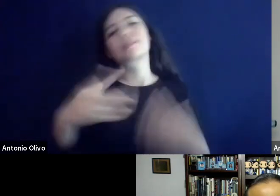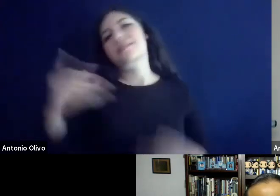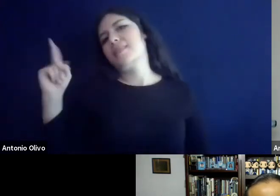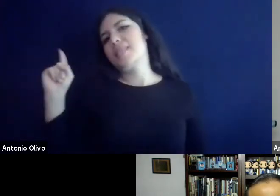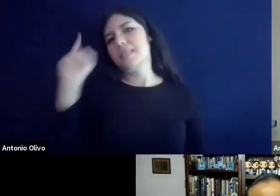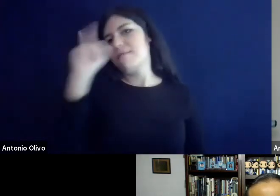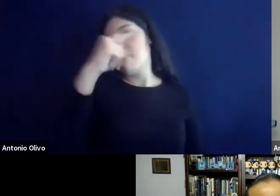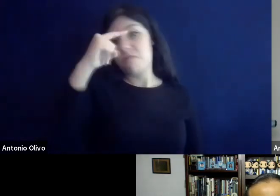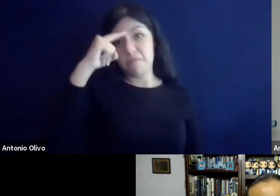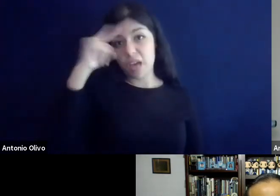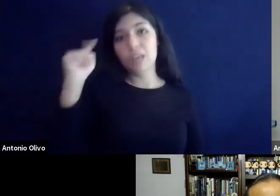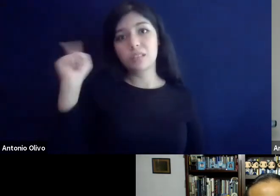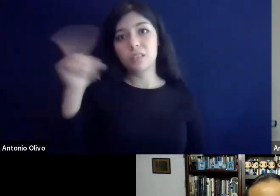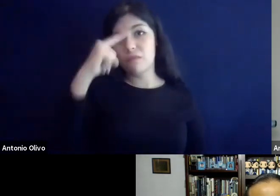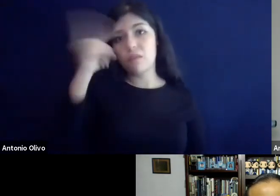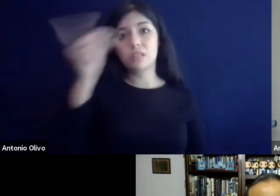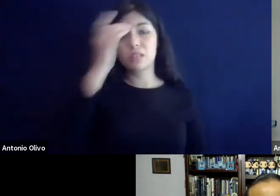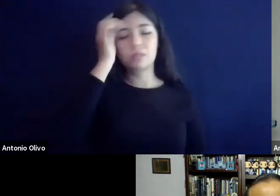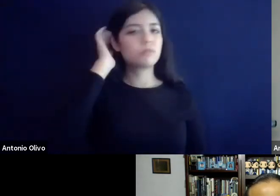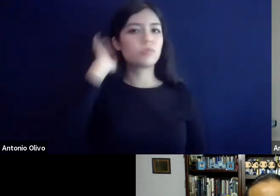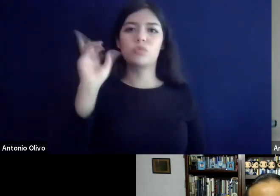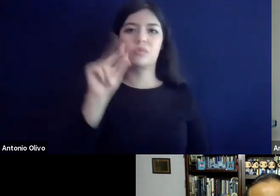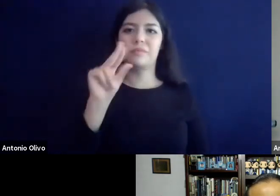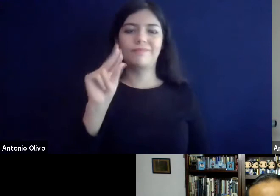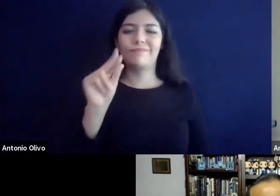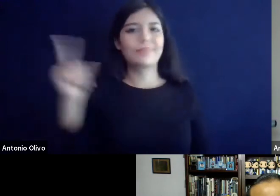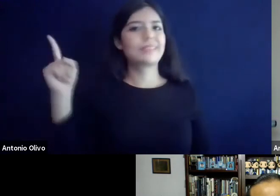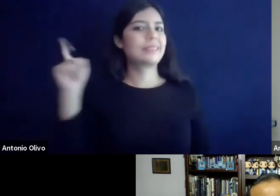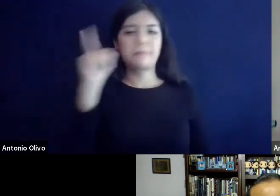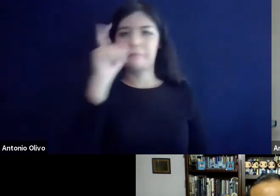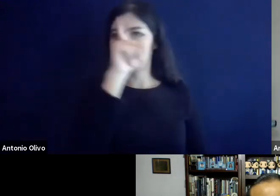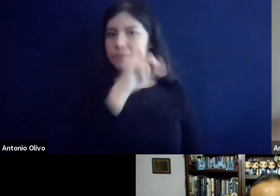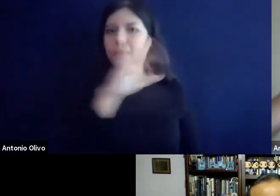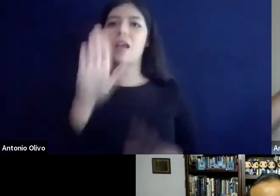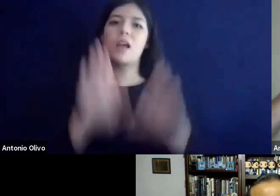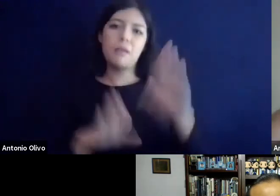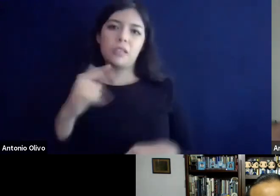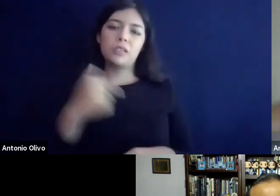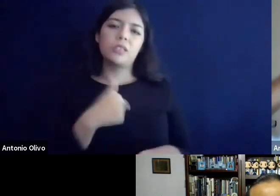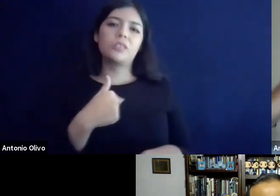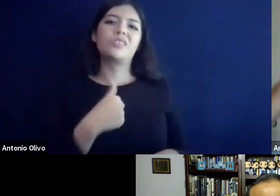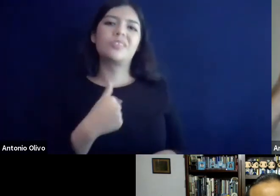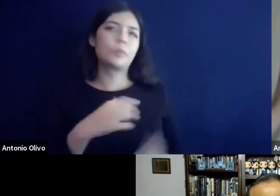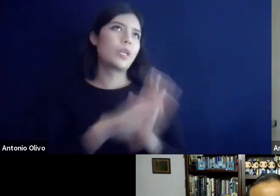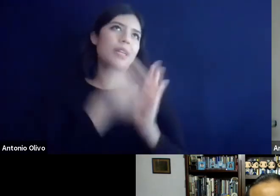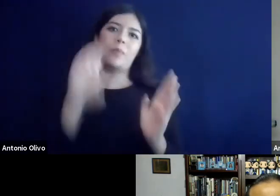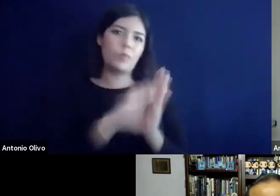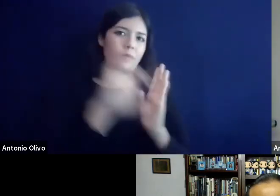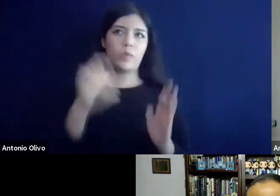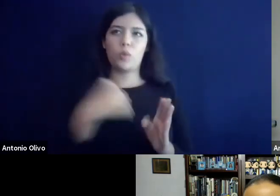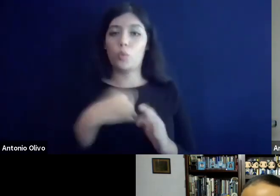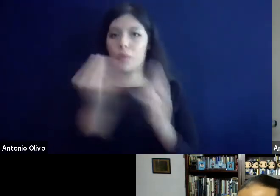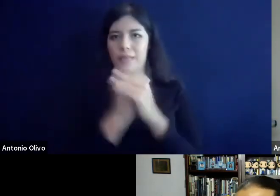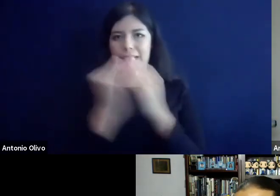¿no? De repente sí, ¿qué es lo que pasa? Como yo ya me conozco, ya sé, yo veo que mi maestra de canto así se desespera, así, y es